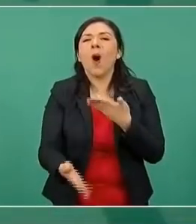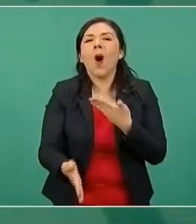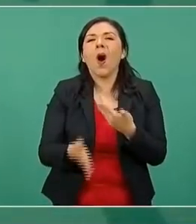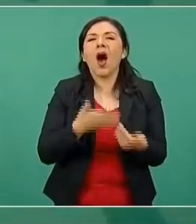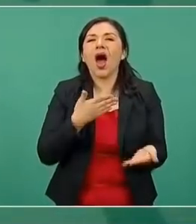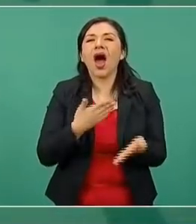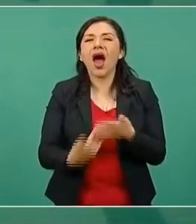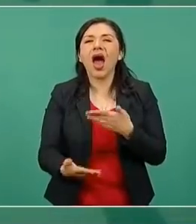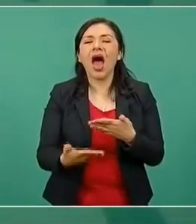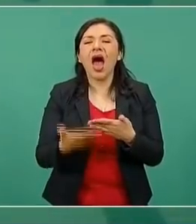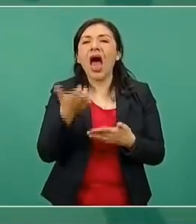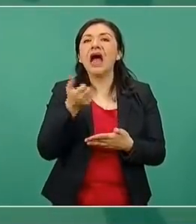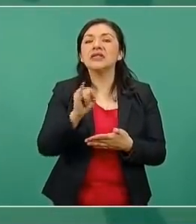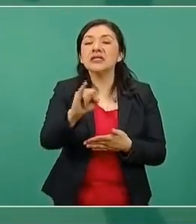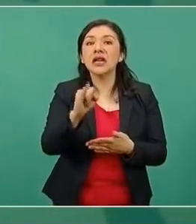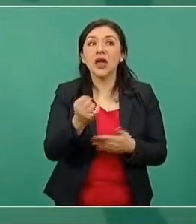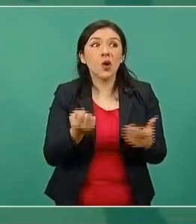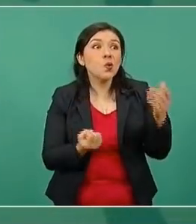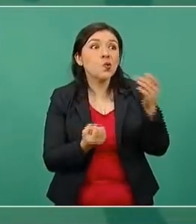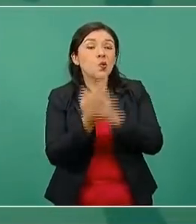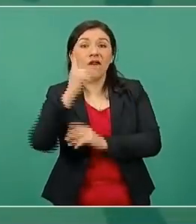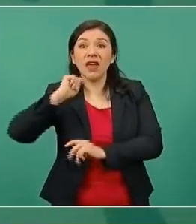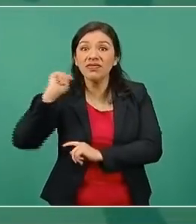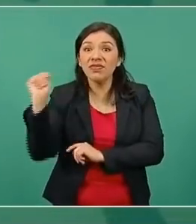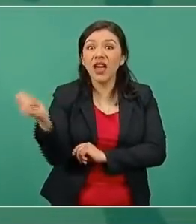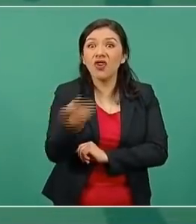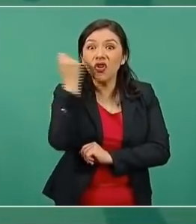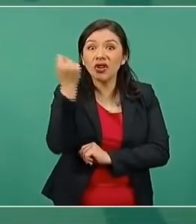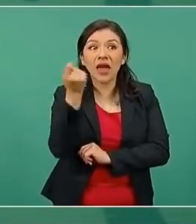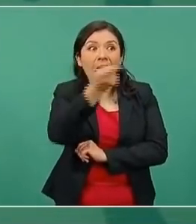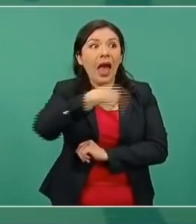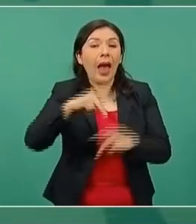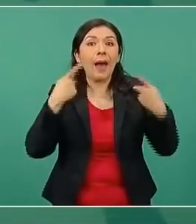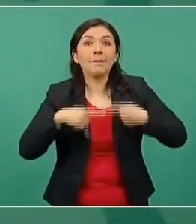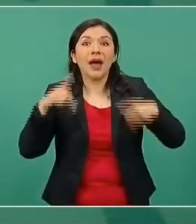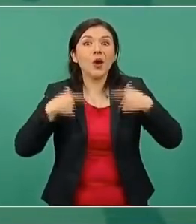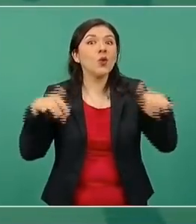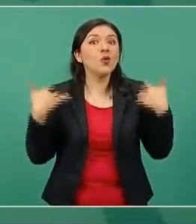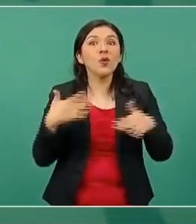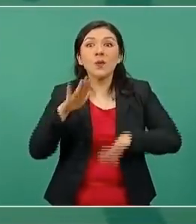por la innovación tecnológica,